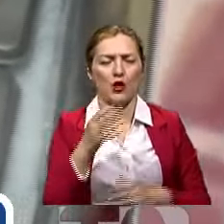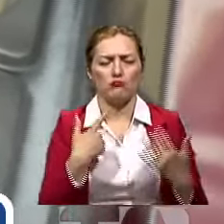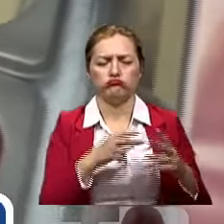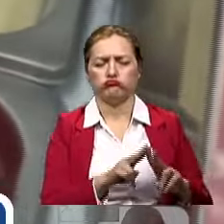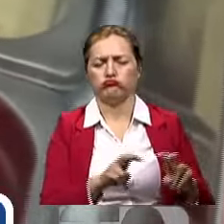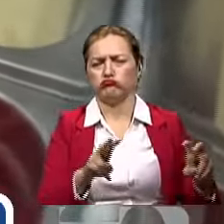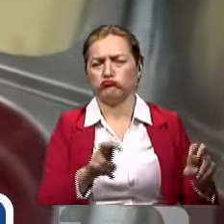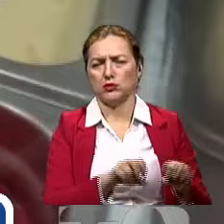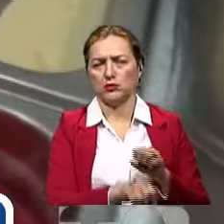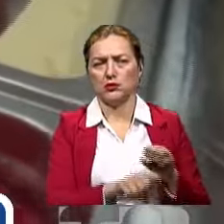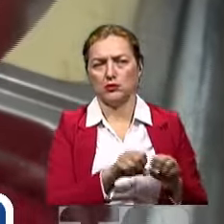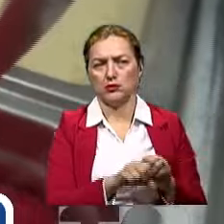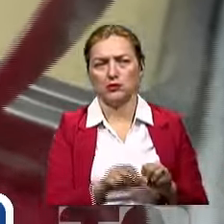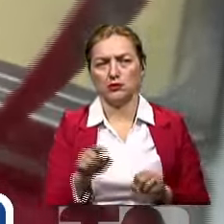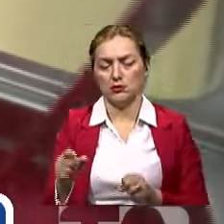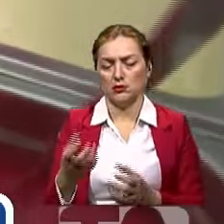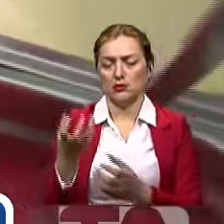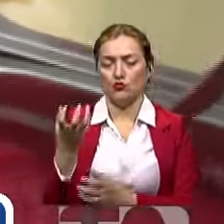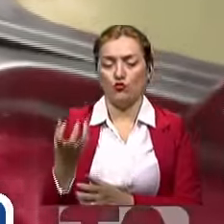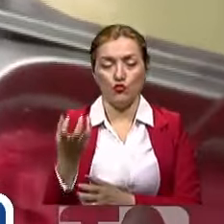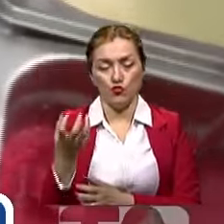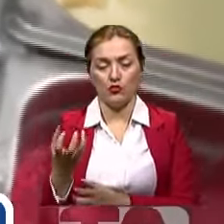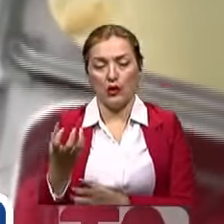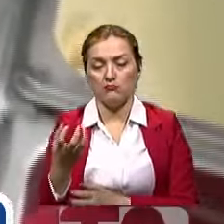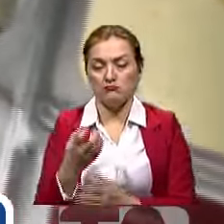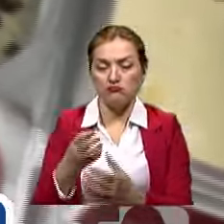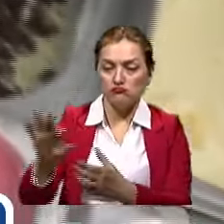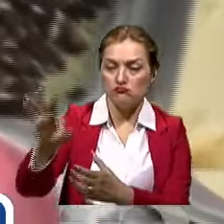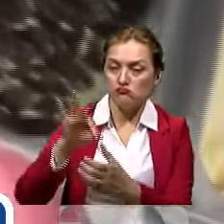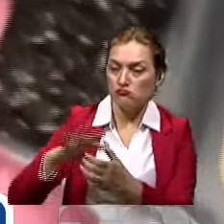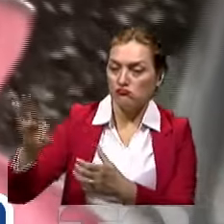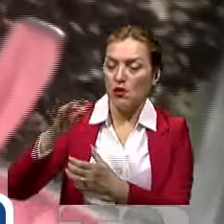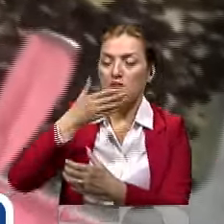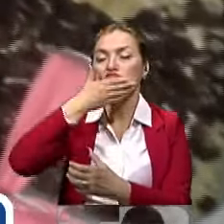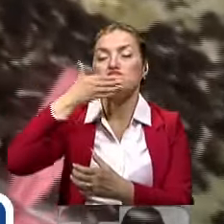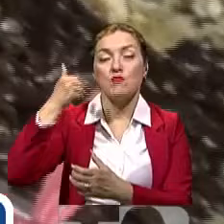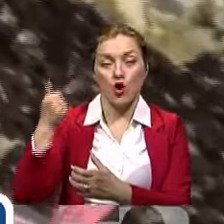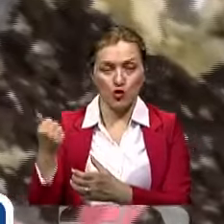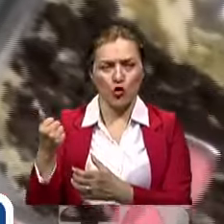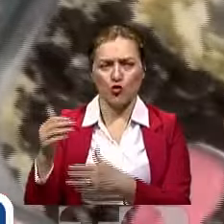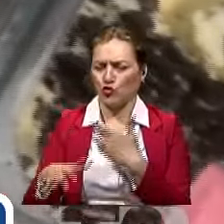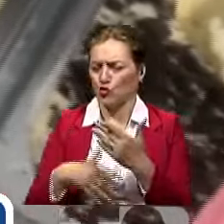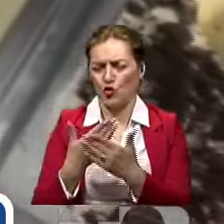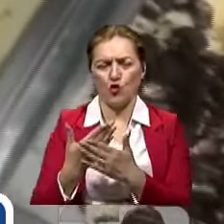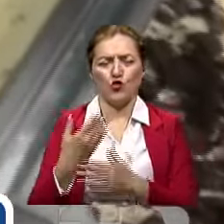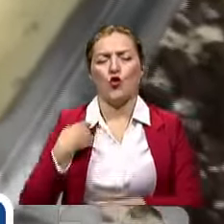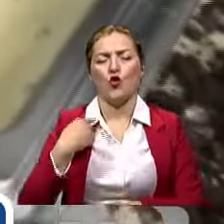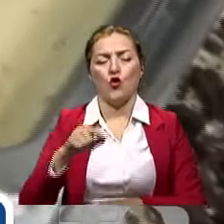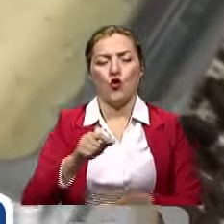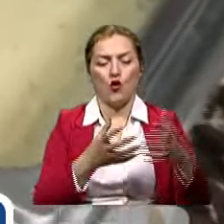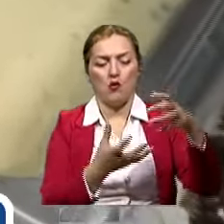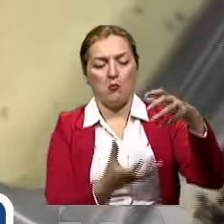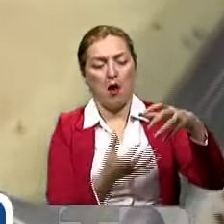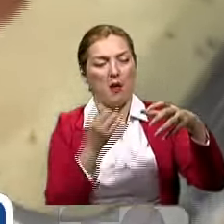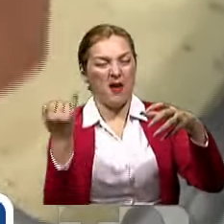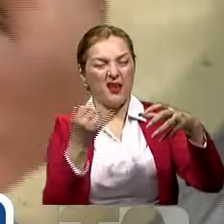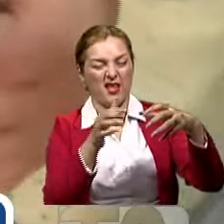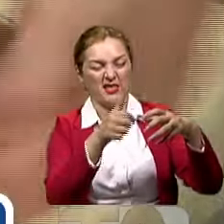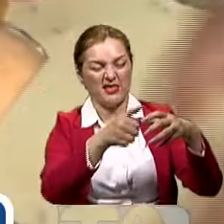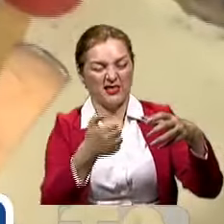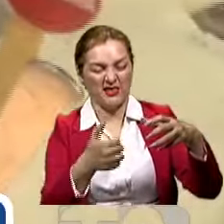hace con pulpa, sino con fruta seleccionada. La mejor fruta, la guanábana, la mora, es muy